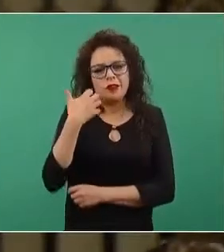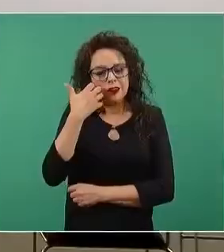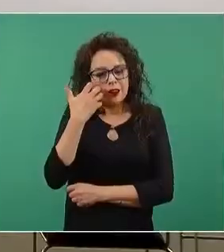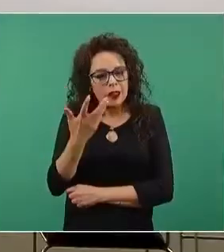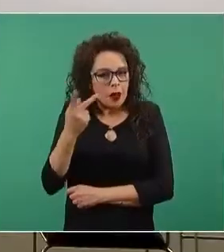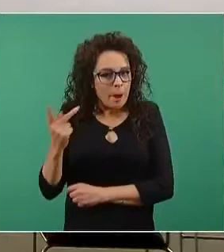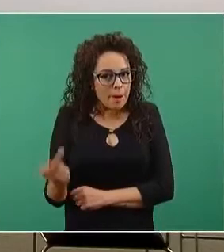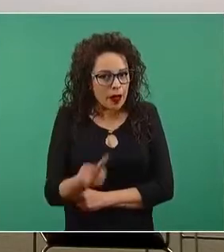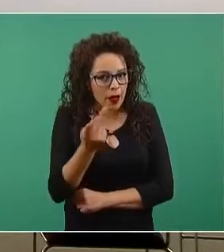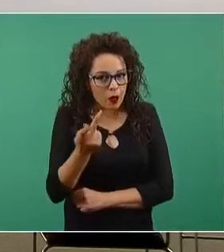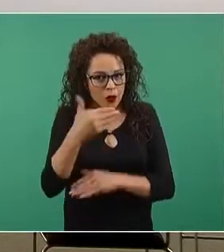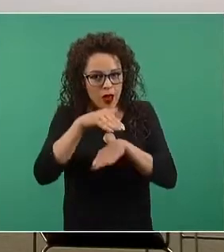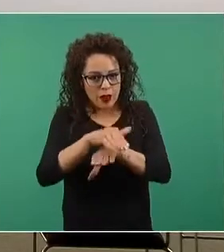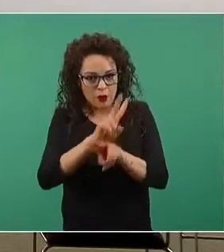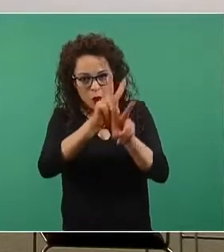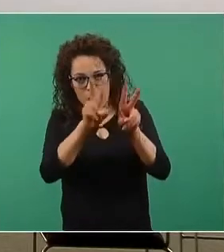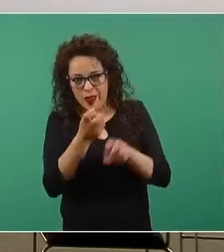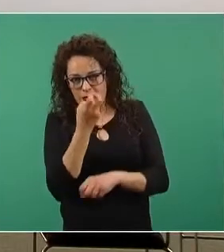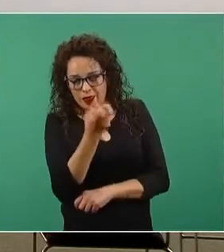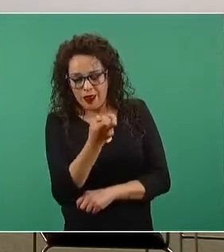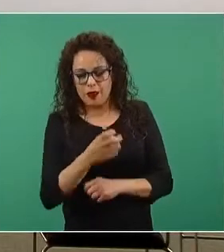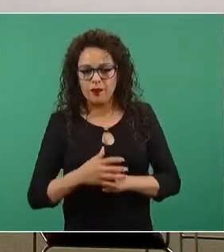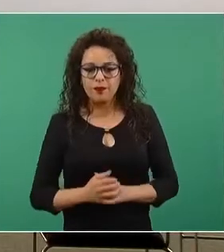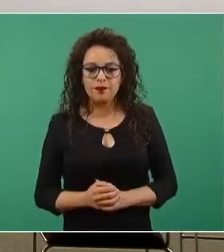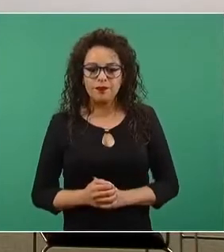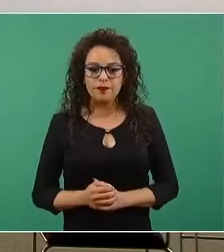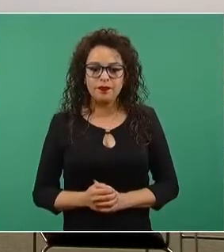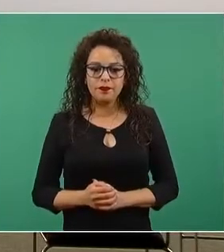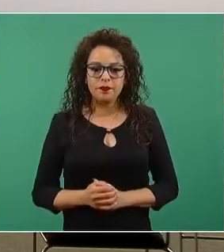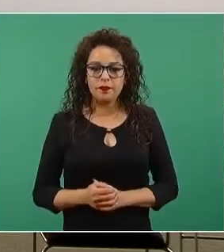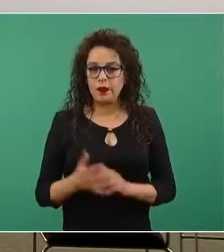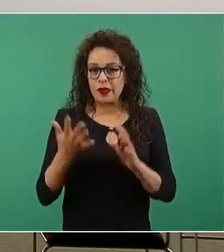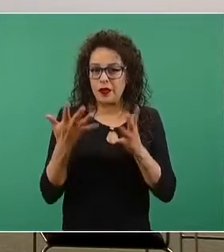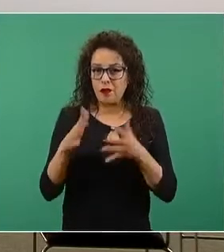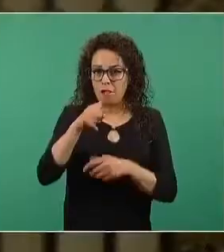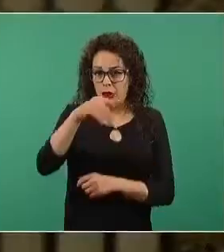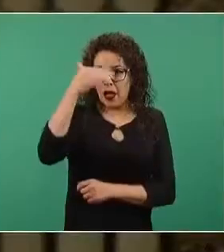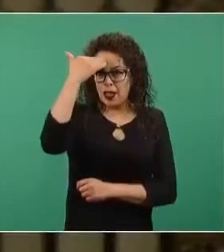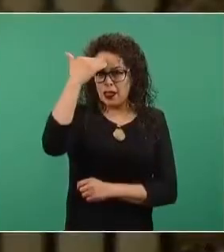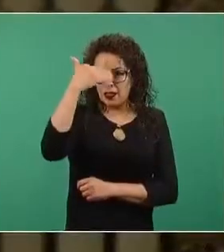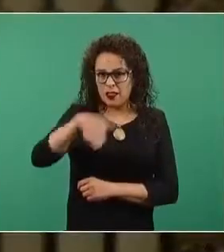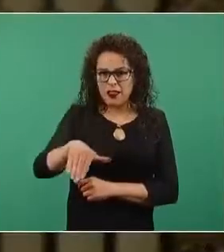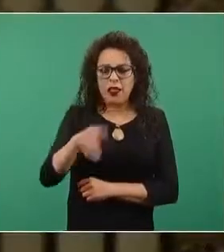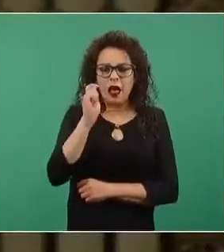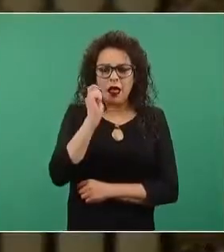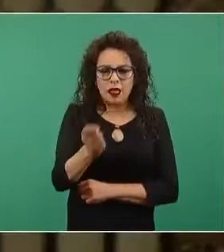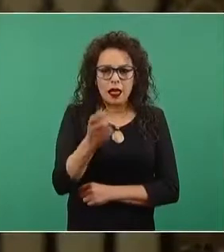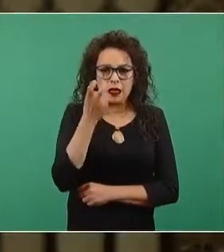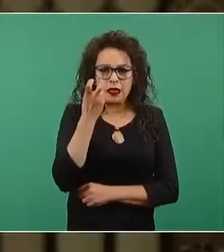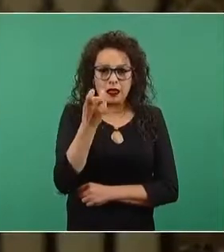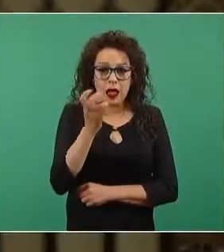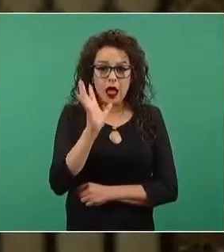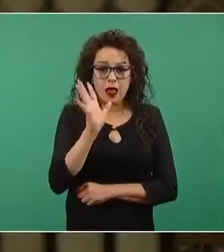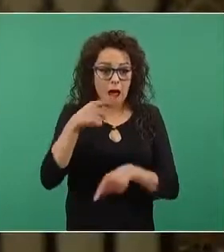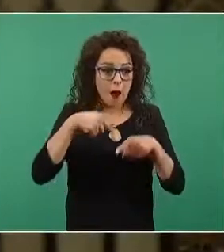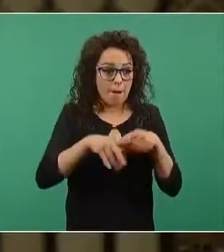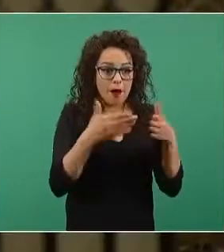si tienen ya de alguna manera un panorama ya más o menos calculado con respecto a estas actividades